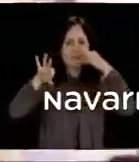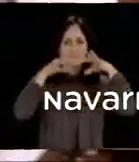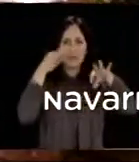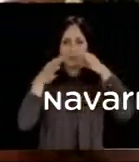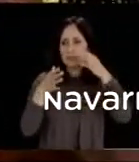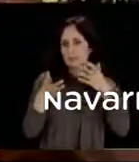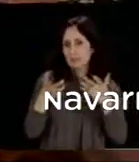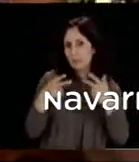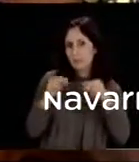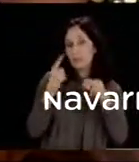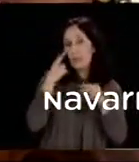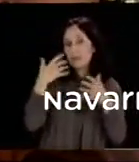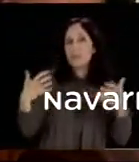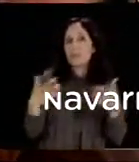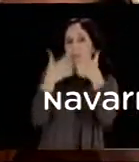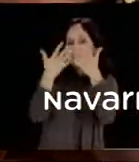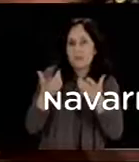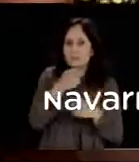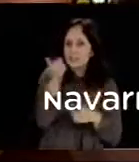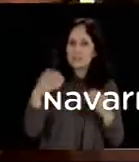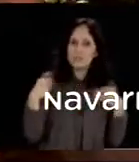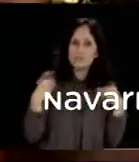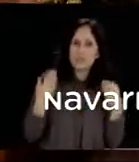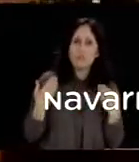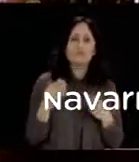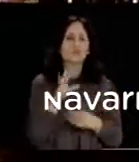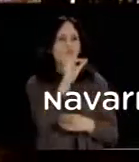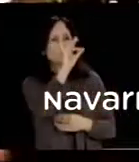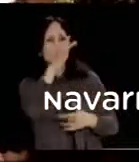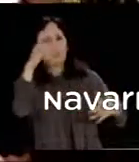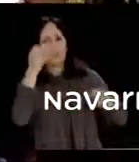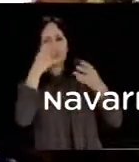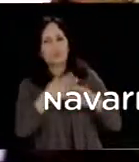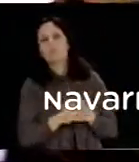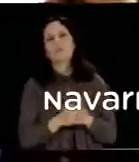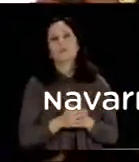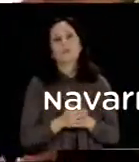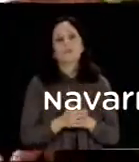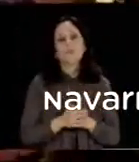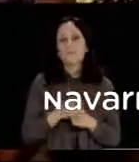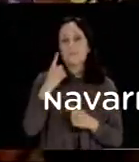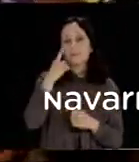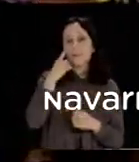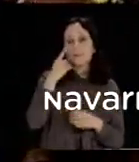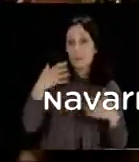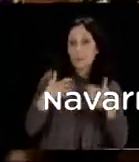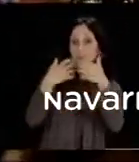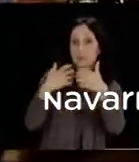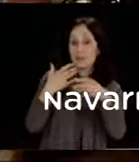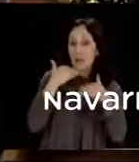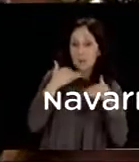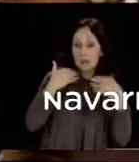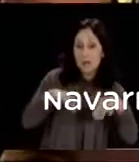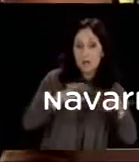Oye, vamos a hacer un brindis, ¿no? Algo así. ¿Lo hemos pasado bien o no? Muy bien. Esta es nuestra fiesta. ¿Tenéis el brindis? ¿Tenéis algo preparado